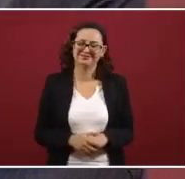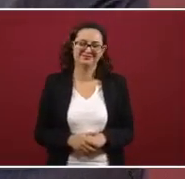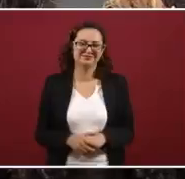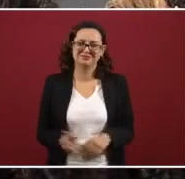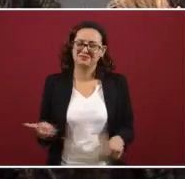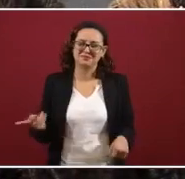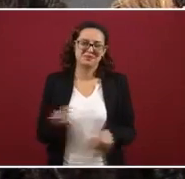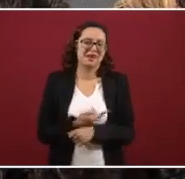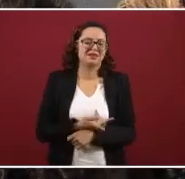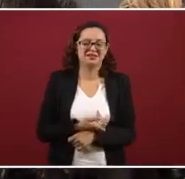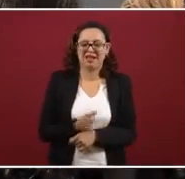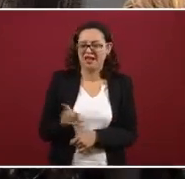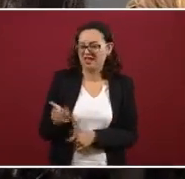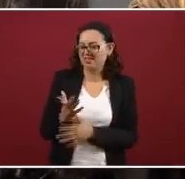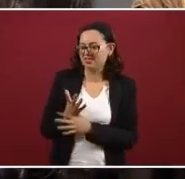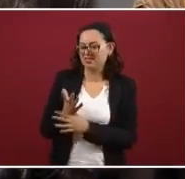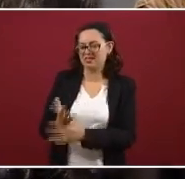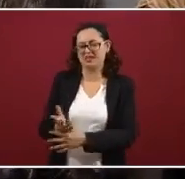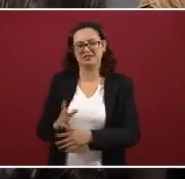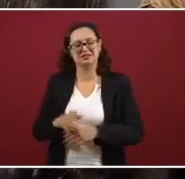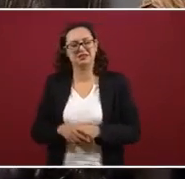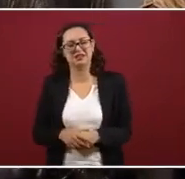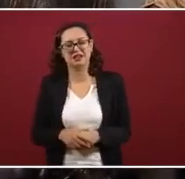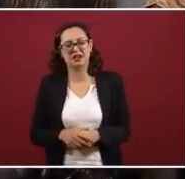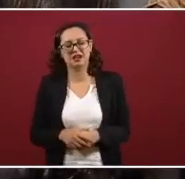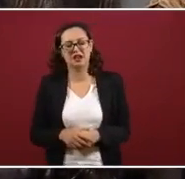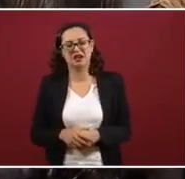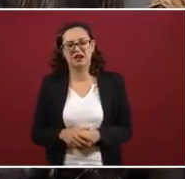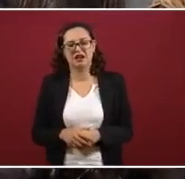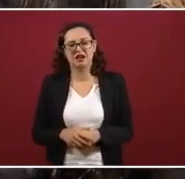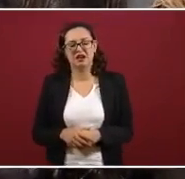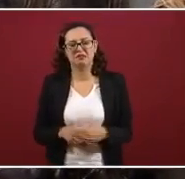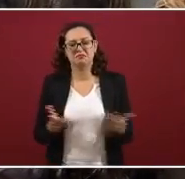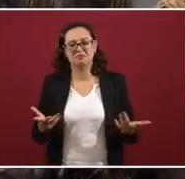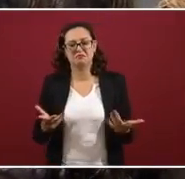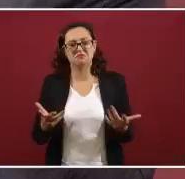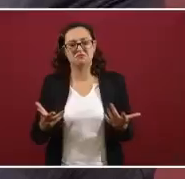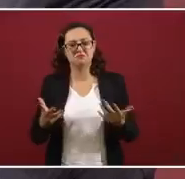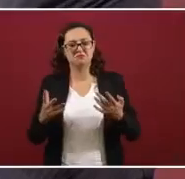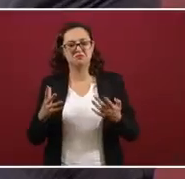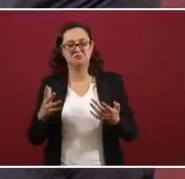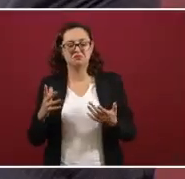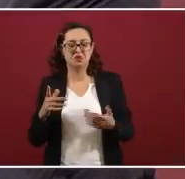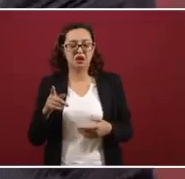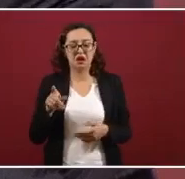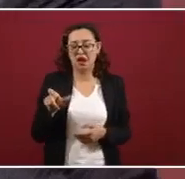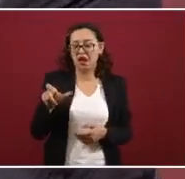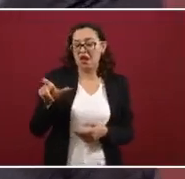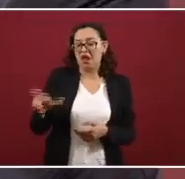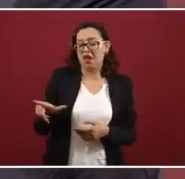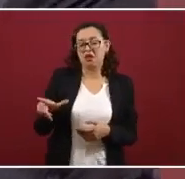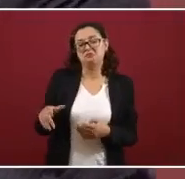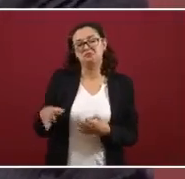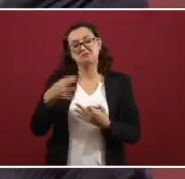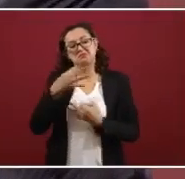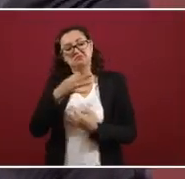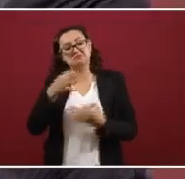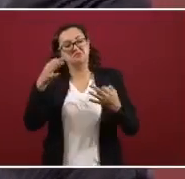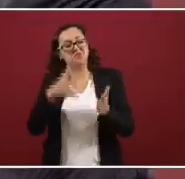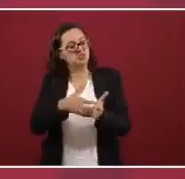cuando dice de que porque declaró en contra de la austeridad, se tomó la